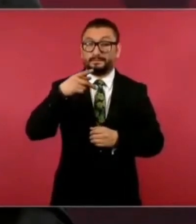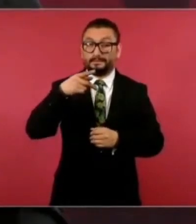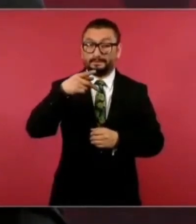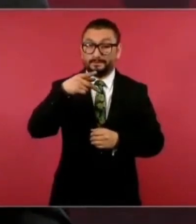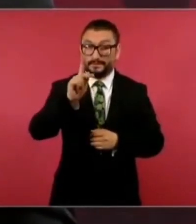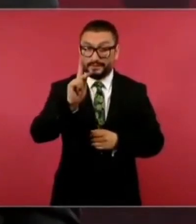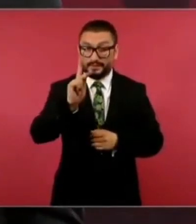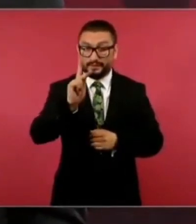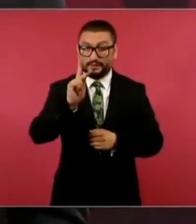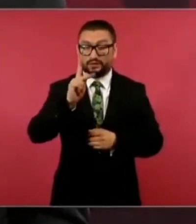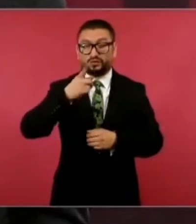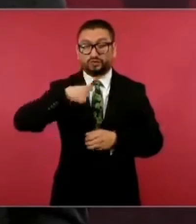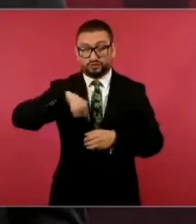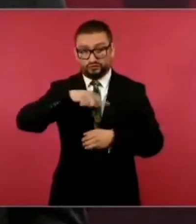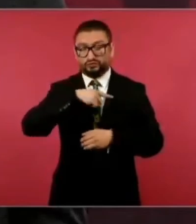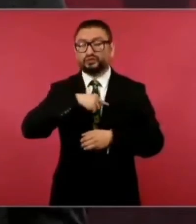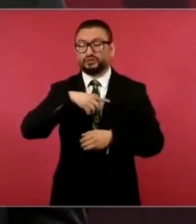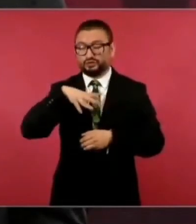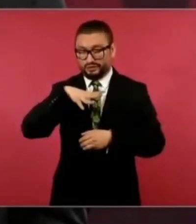tenemos testimonios